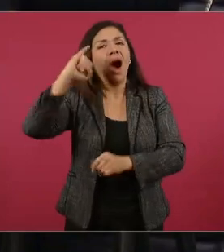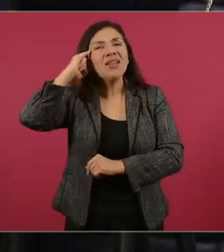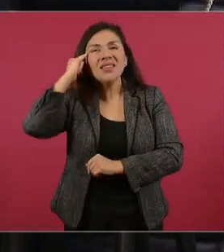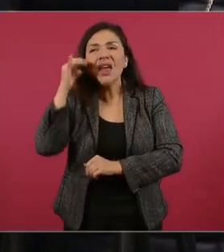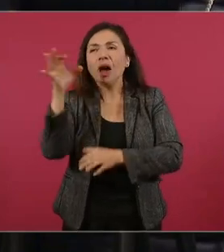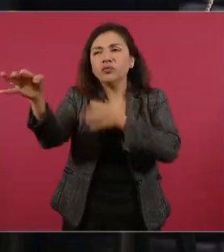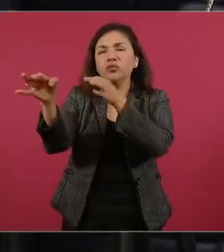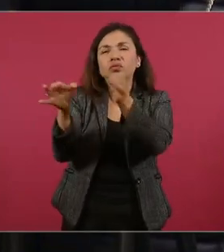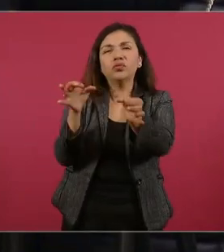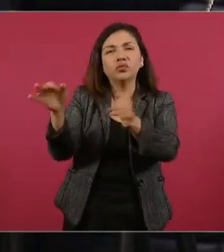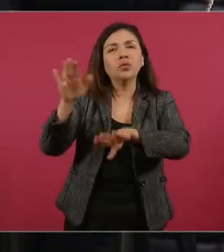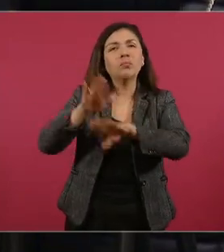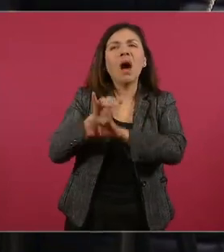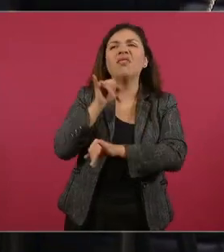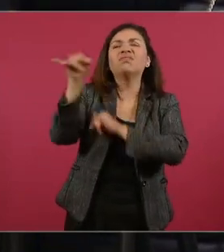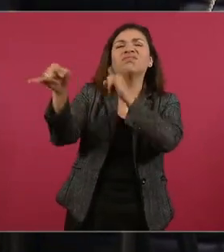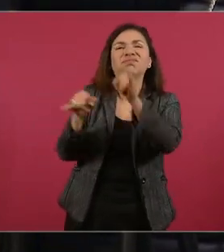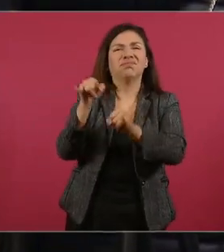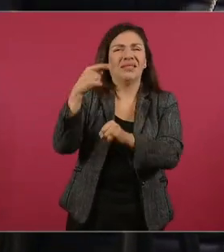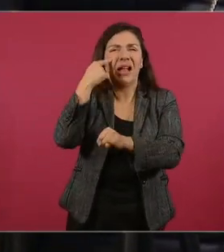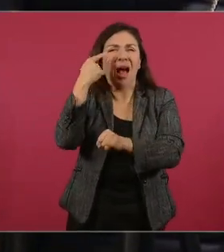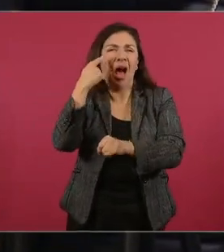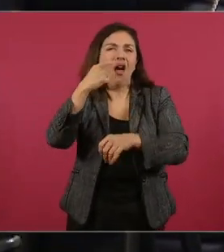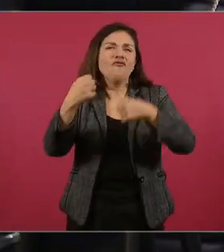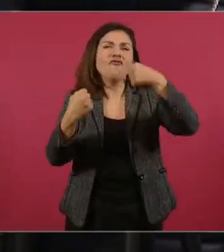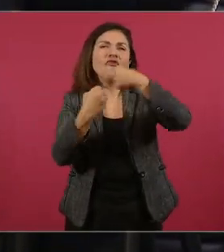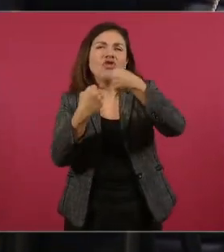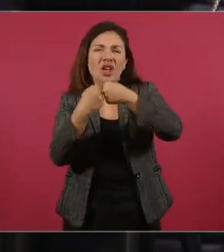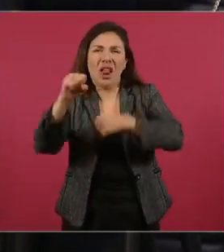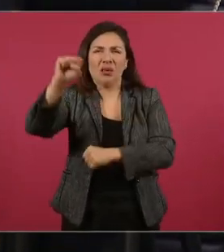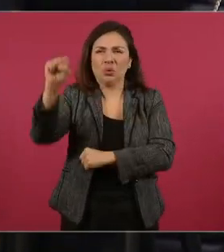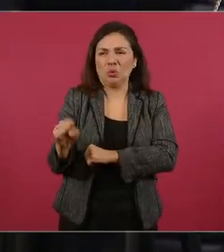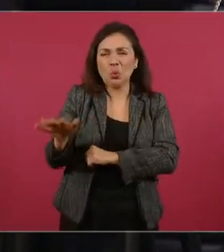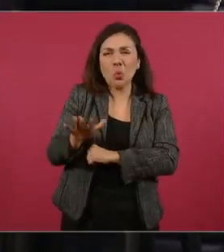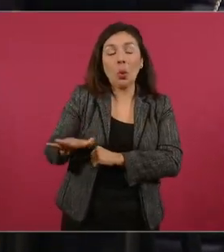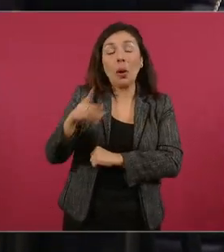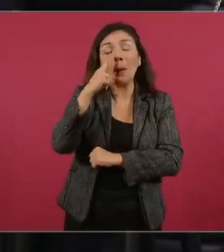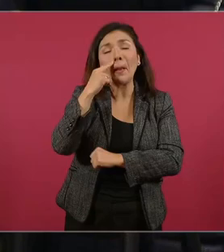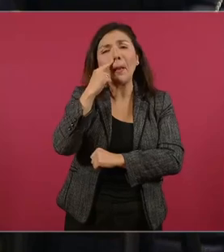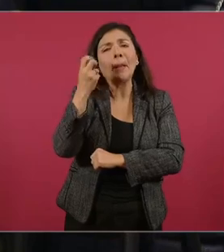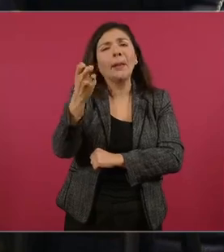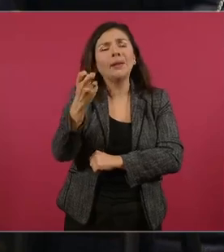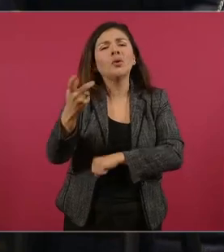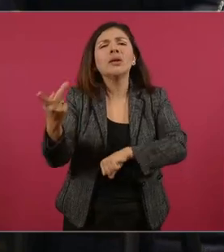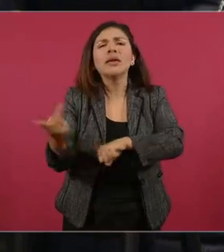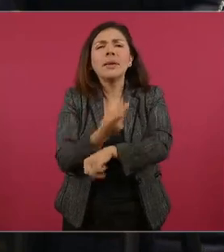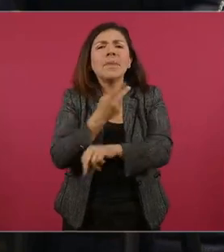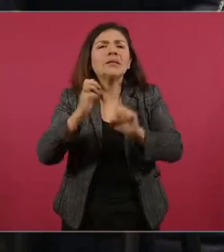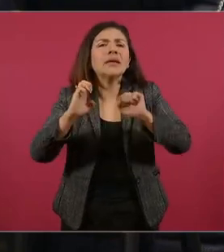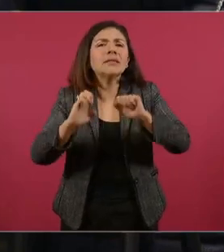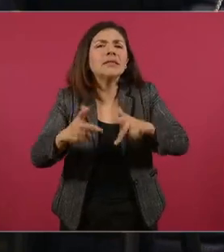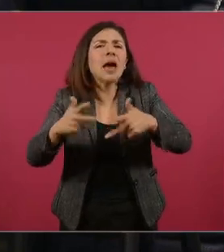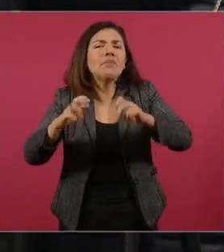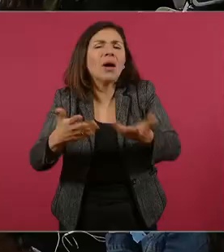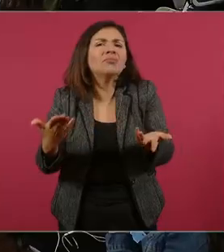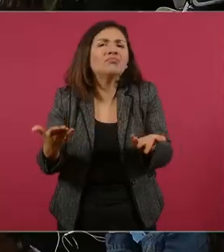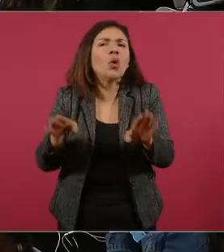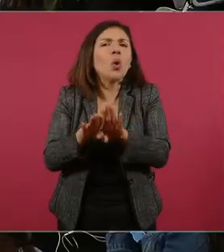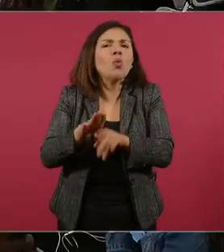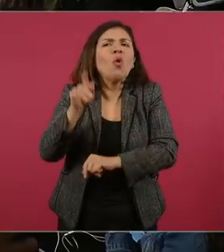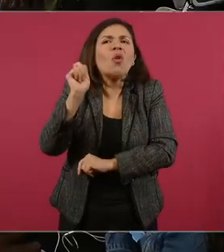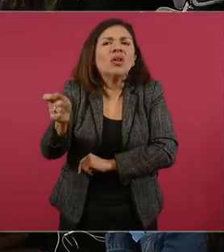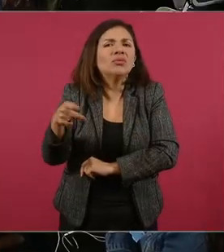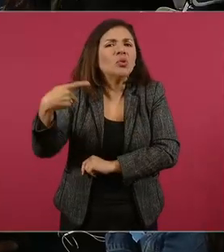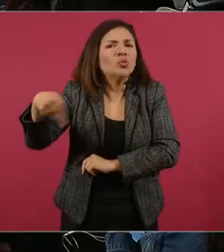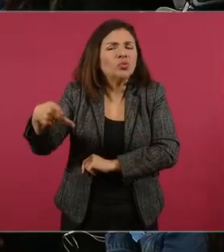sido desplazadas, sobre todo en la zona fronteriza en el sur, ¿qué es lo que ha sucedido con Chiapas? ¿Cómo se ha configurado? Y también, ¿cómo es